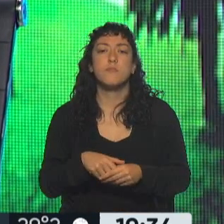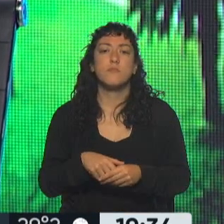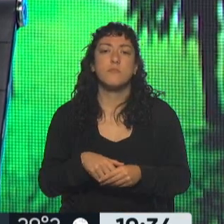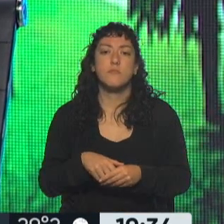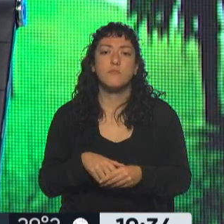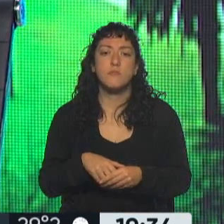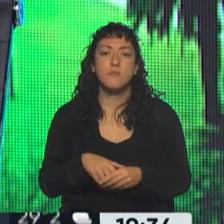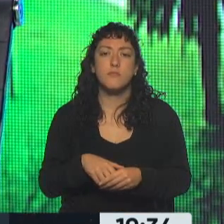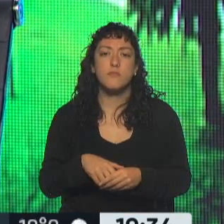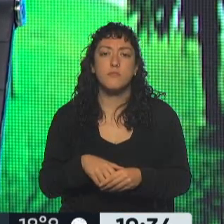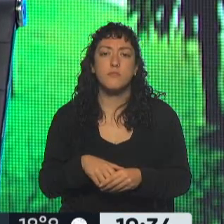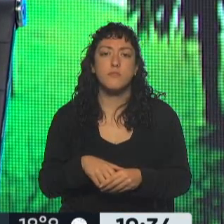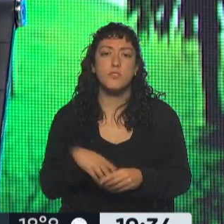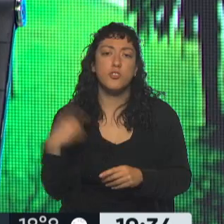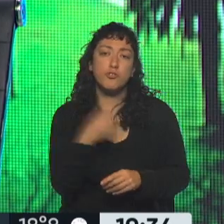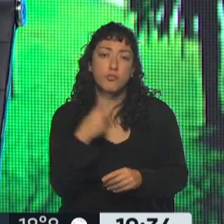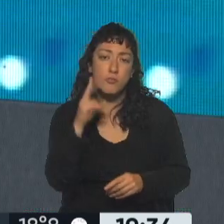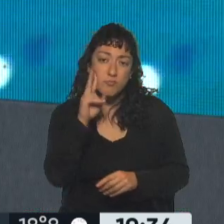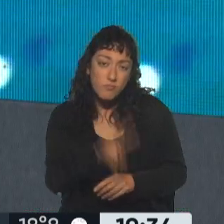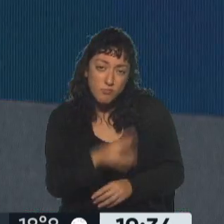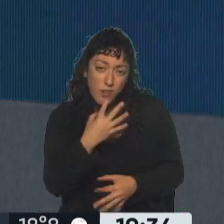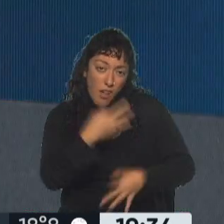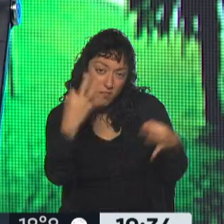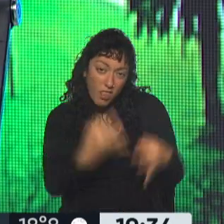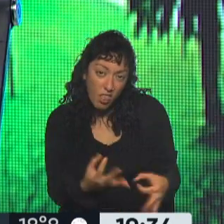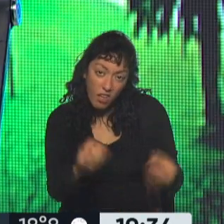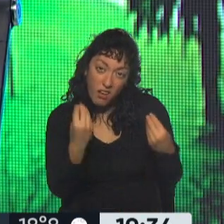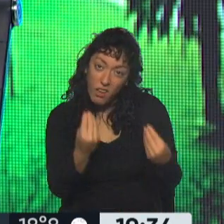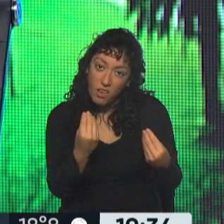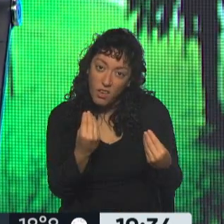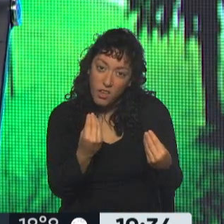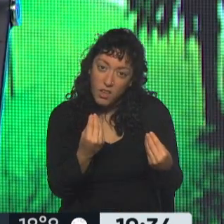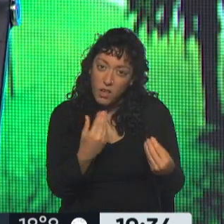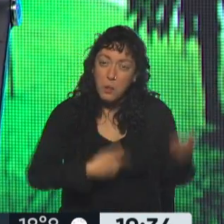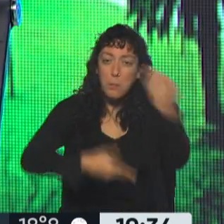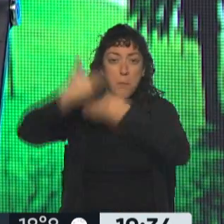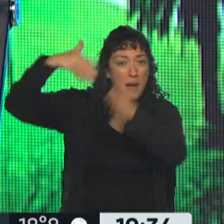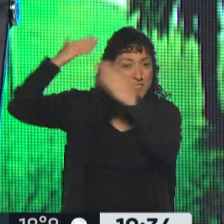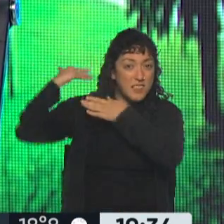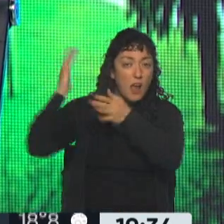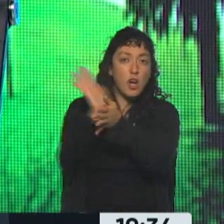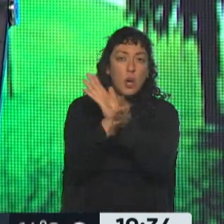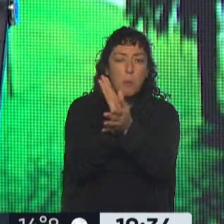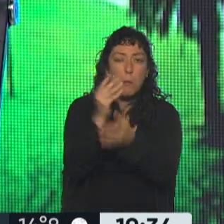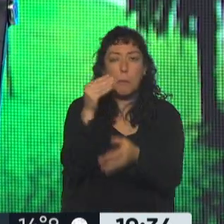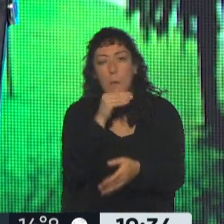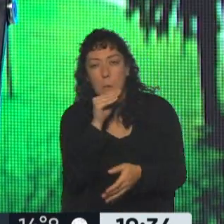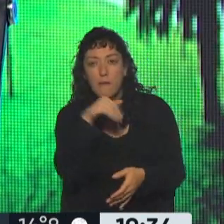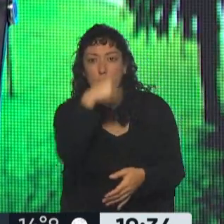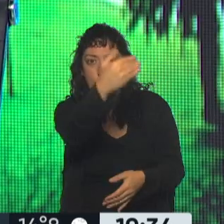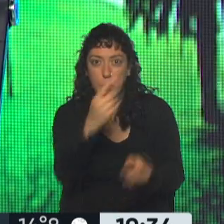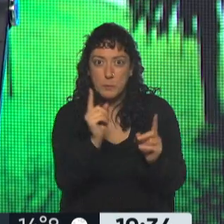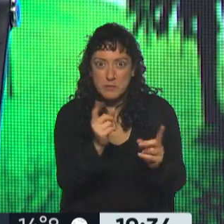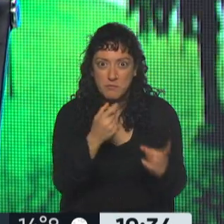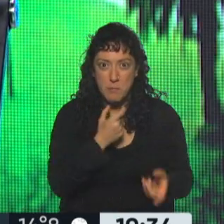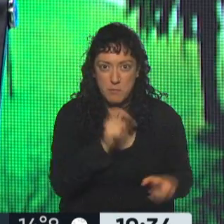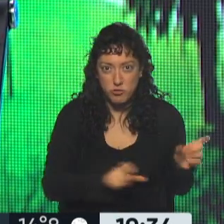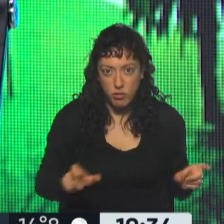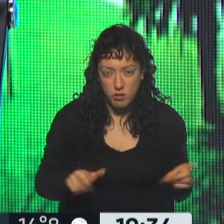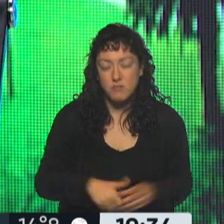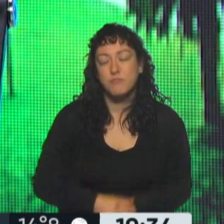Y lo que estamos viendo en realidad es el pasado disfrazado de futuro. Sí, claro. Todas las personas que